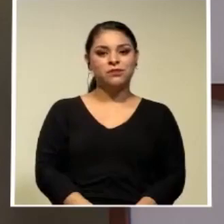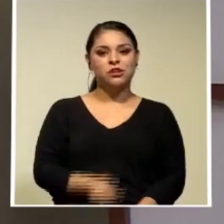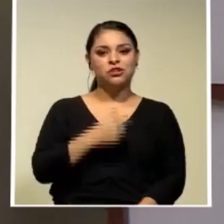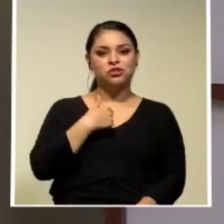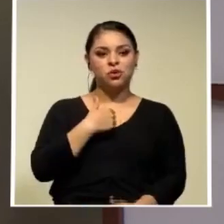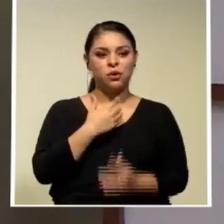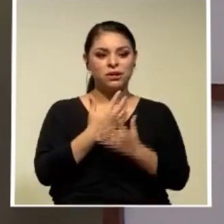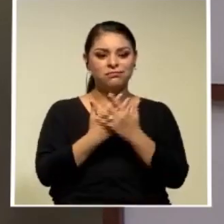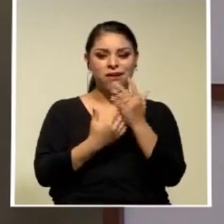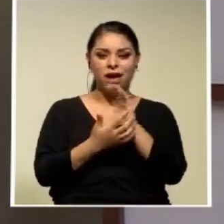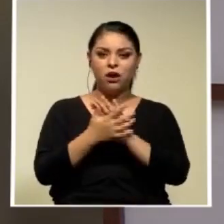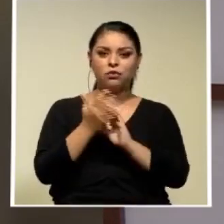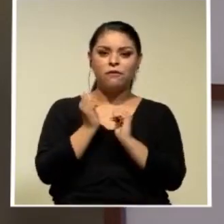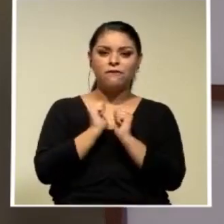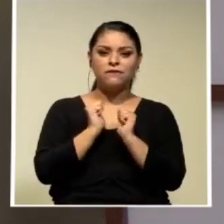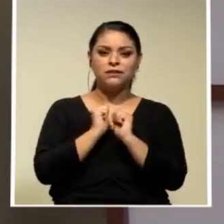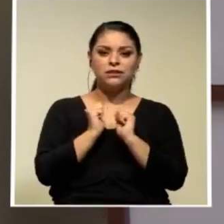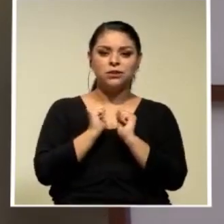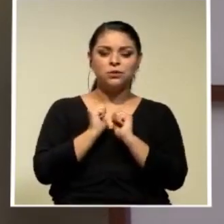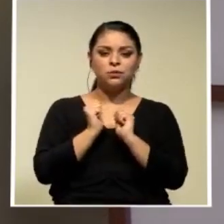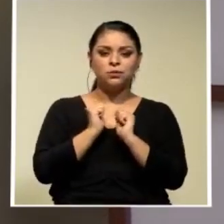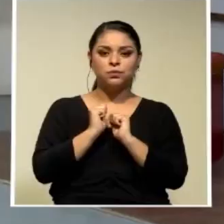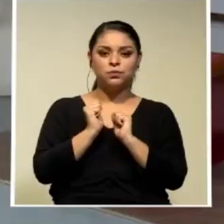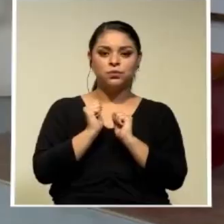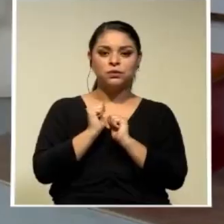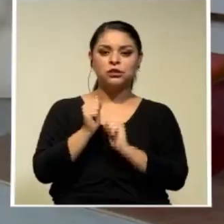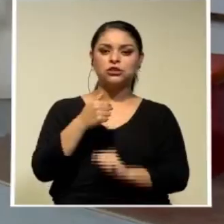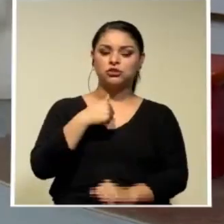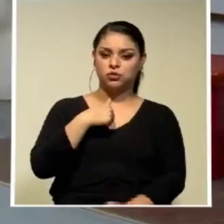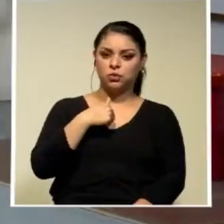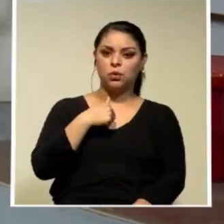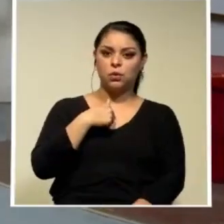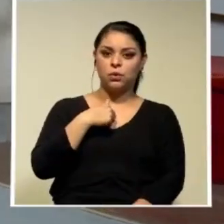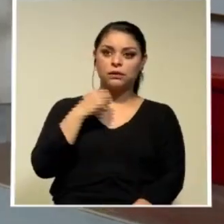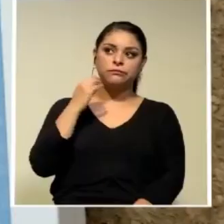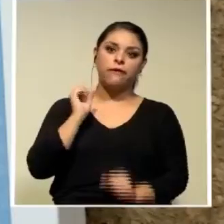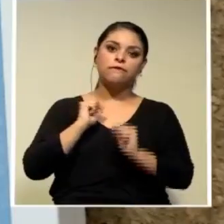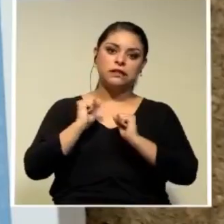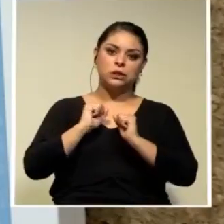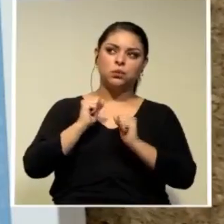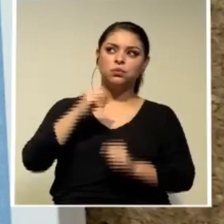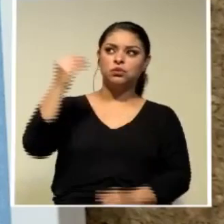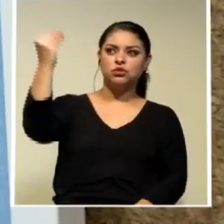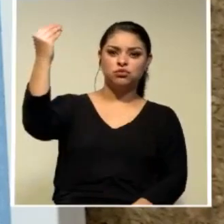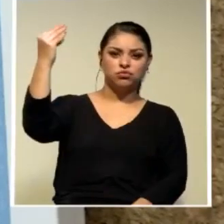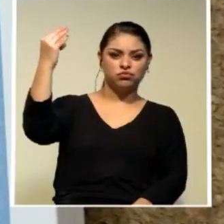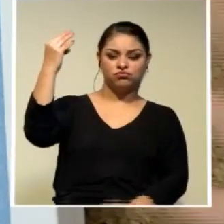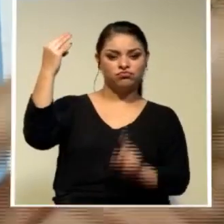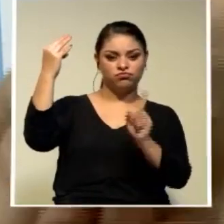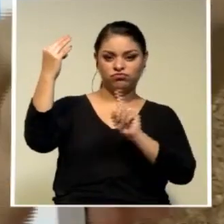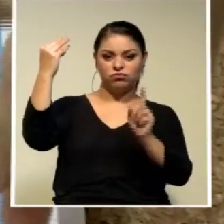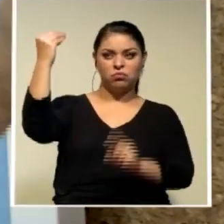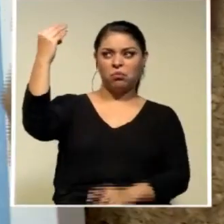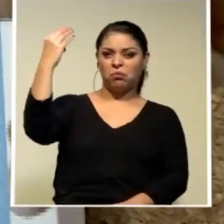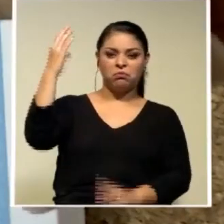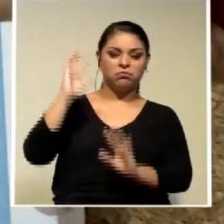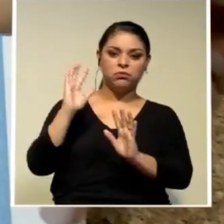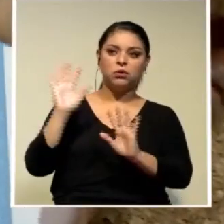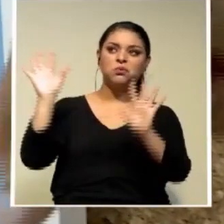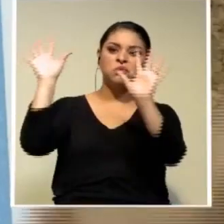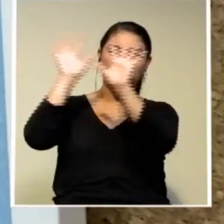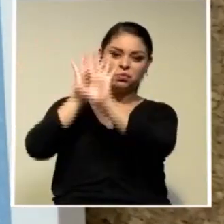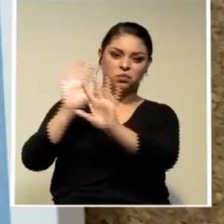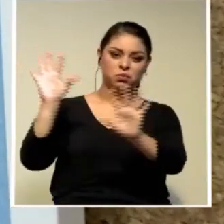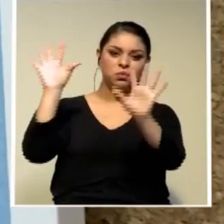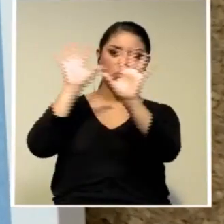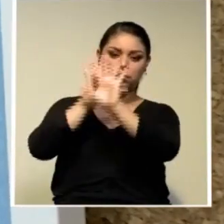están frías, frías. Está haciendo, bueno, frío, pues, y el sol como que no quiere salir, o sea, que está... nublado.